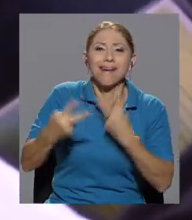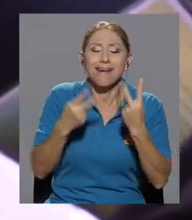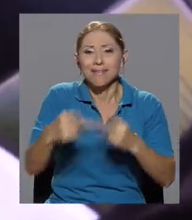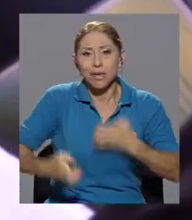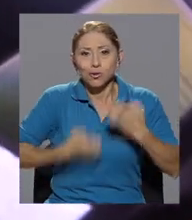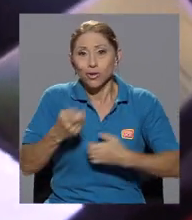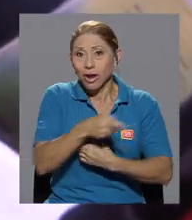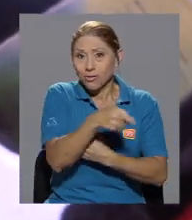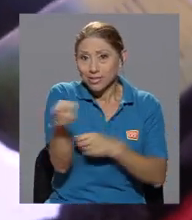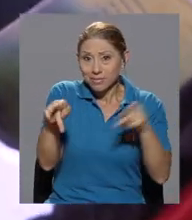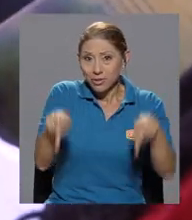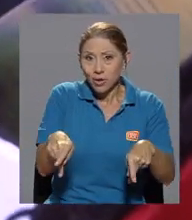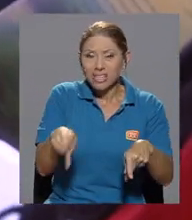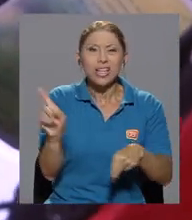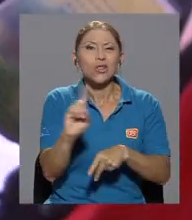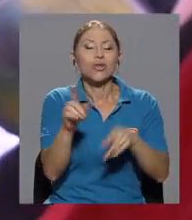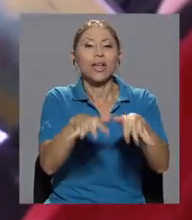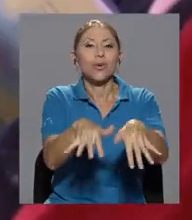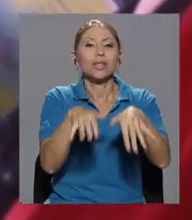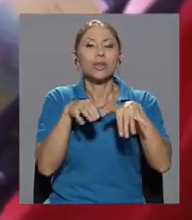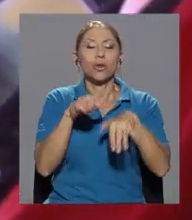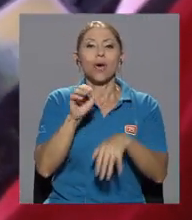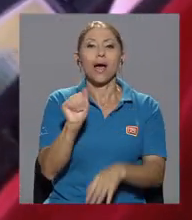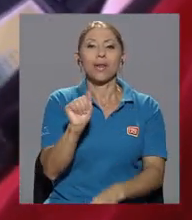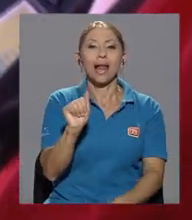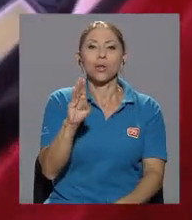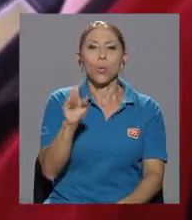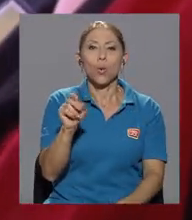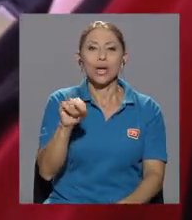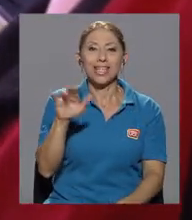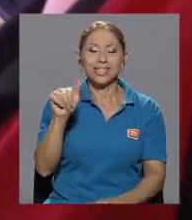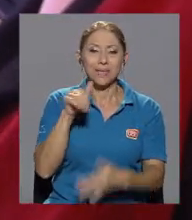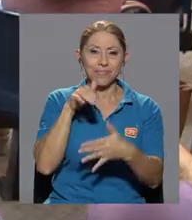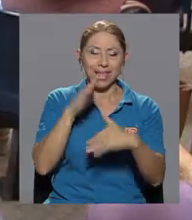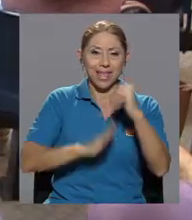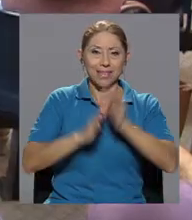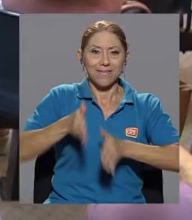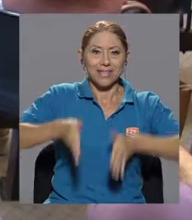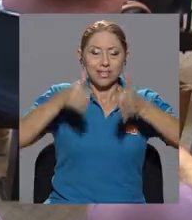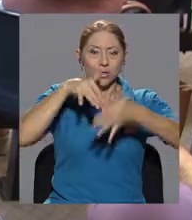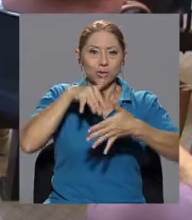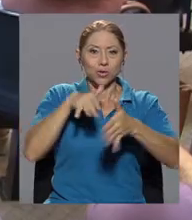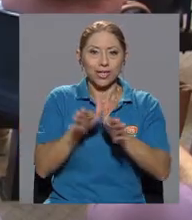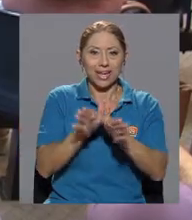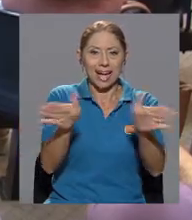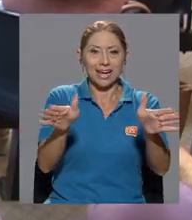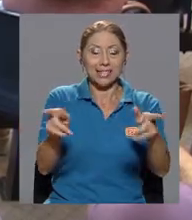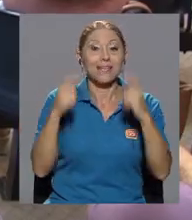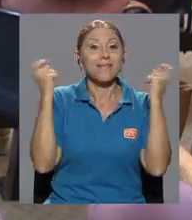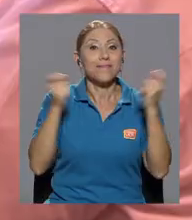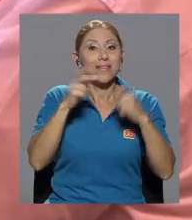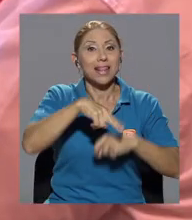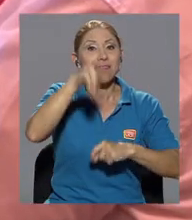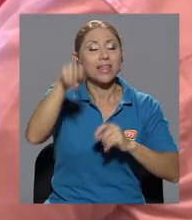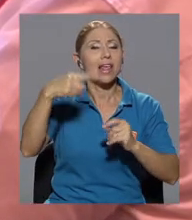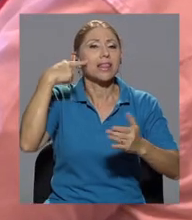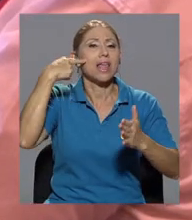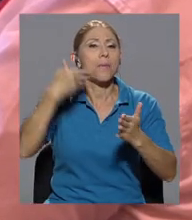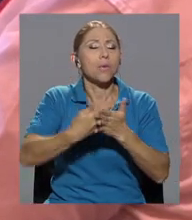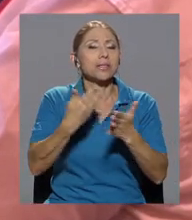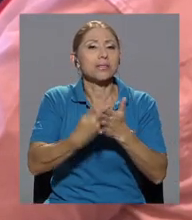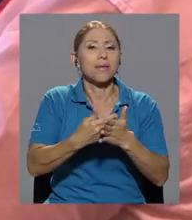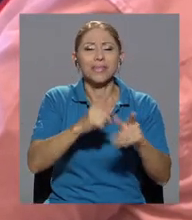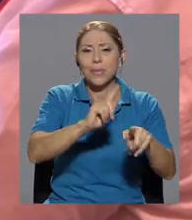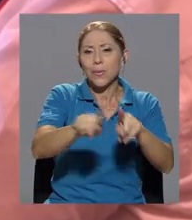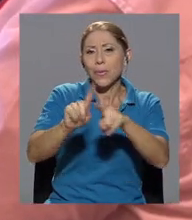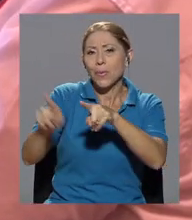Esta presentación se llevó a cabo en el auditorio Abelardo Bonilla del edificio de Estudios Generales. La Feria Navideña demuestra la diversidad de